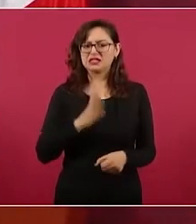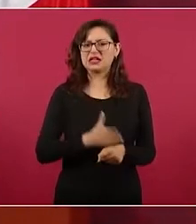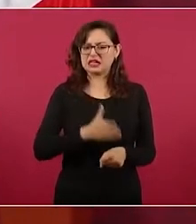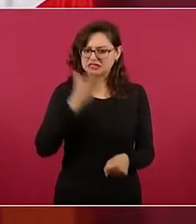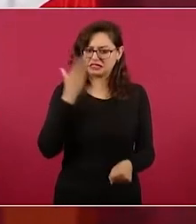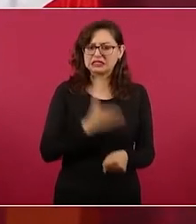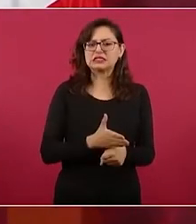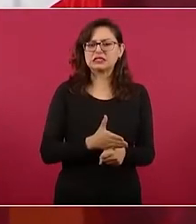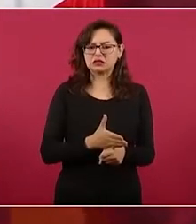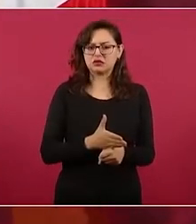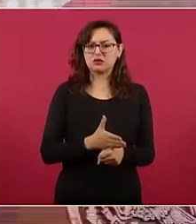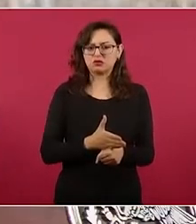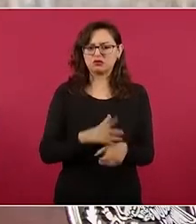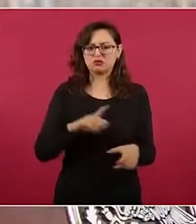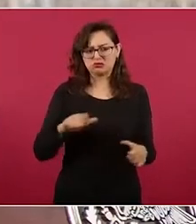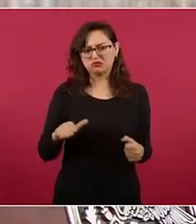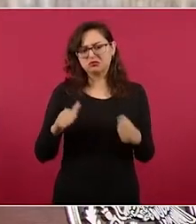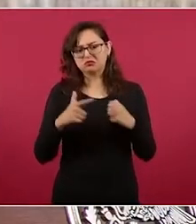que comete un delito